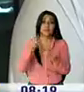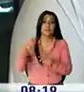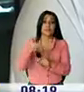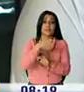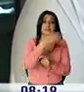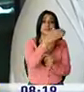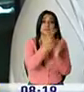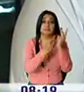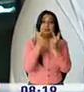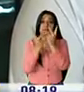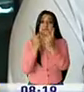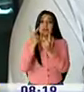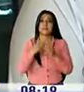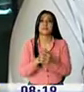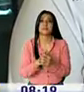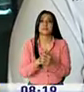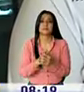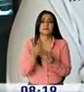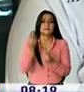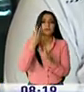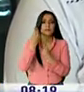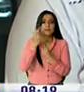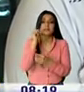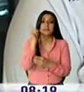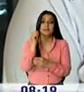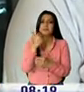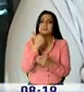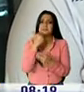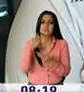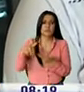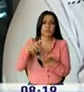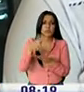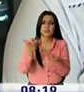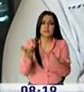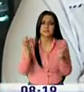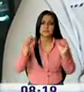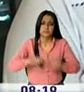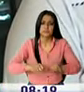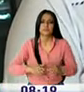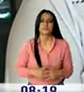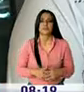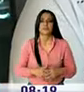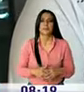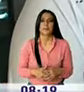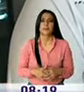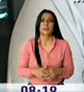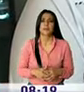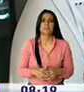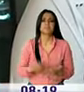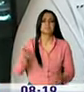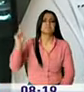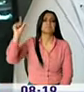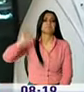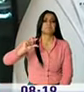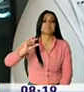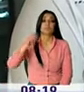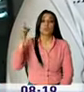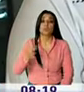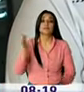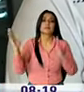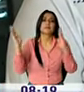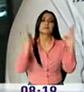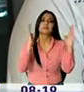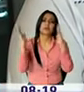Nosotros contamos con todo tipo de información que necesita el turista. Y los precios ahorita para la temporada están